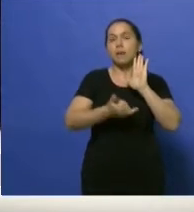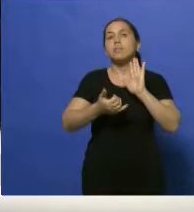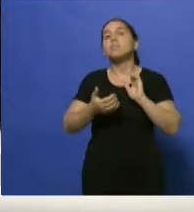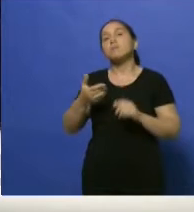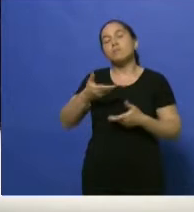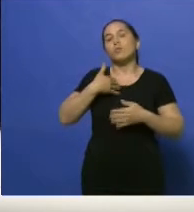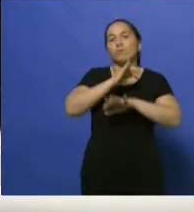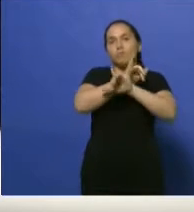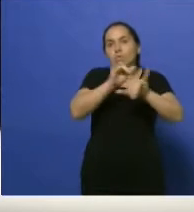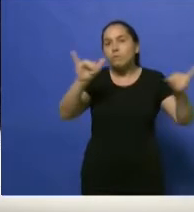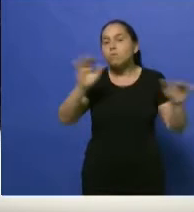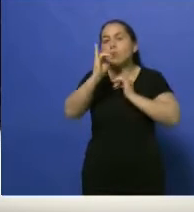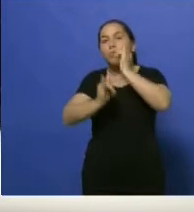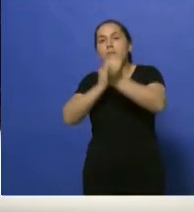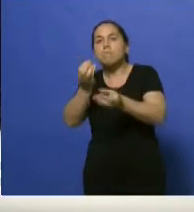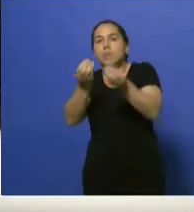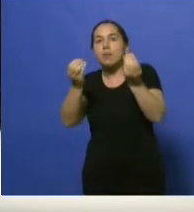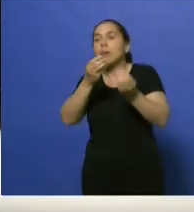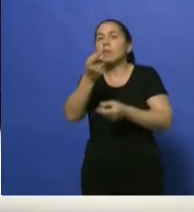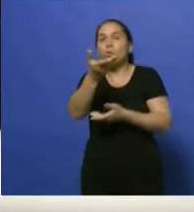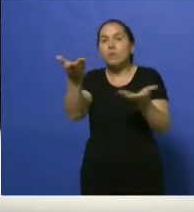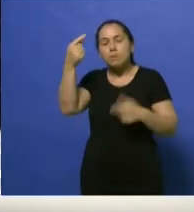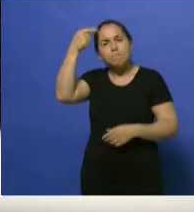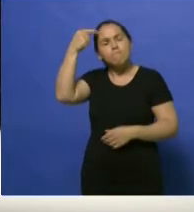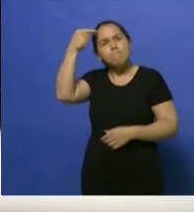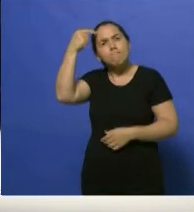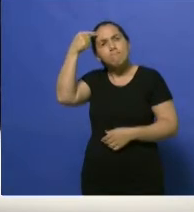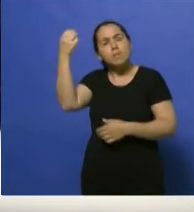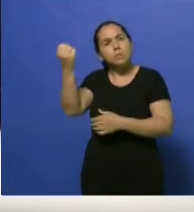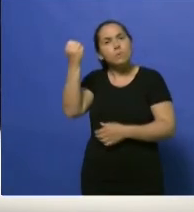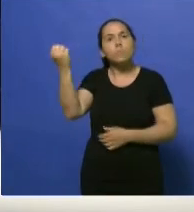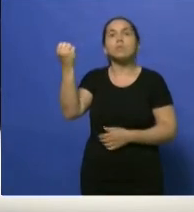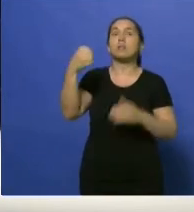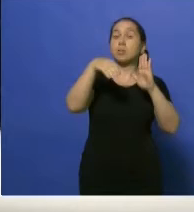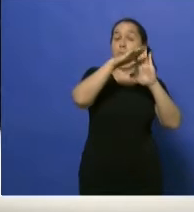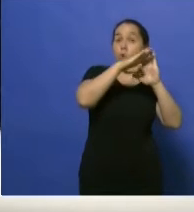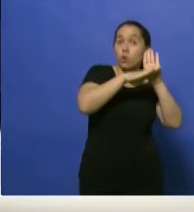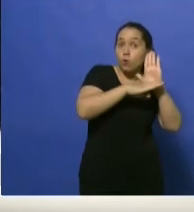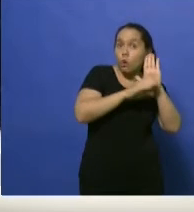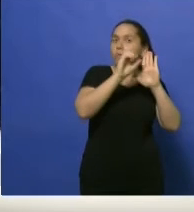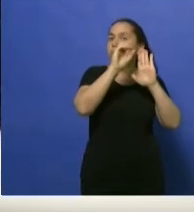esta información que tiene que ver con eso. Obviamente que dentro del protocolo también se resguardan los nombres